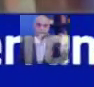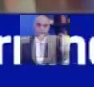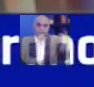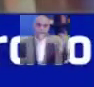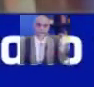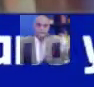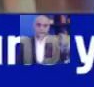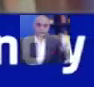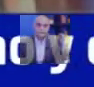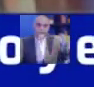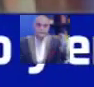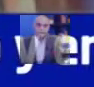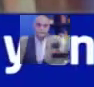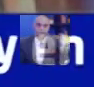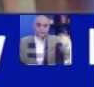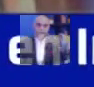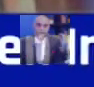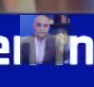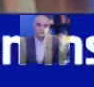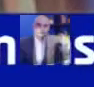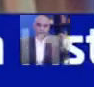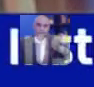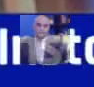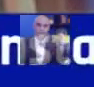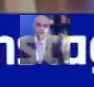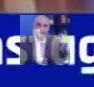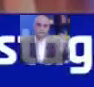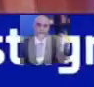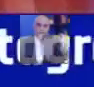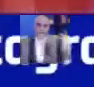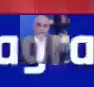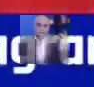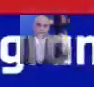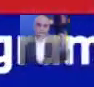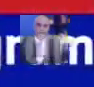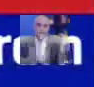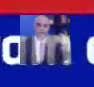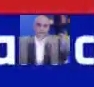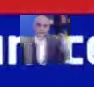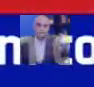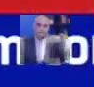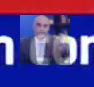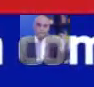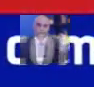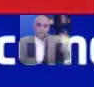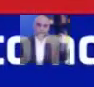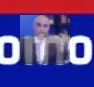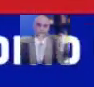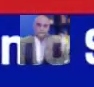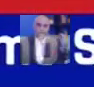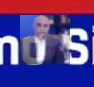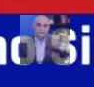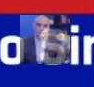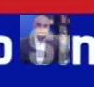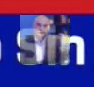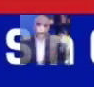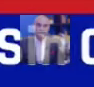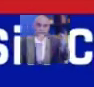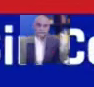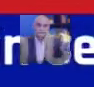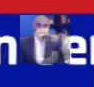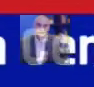a la población, porque si bien es cierto, la ley minera fija ciertas reglas y